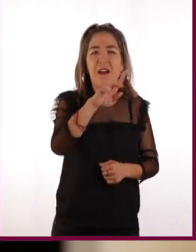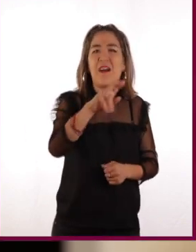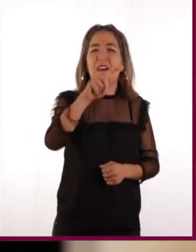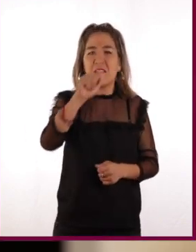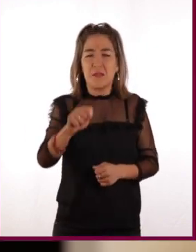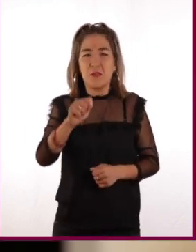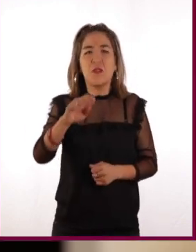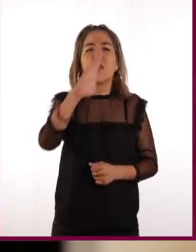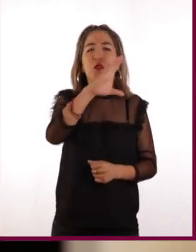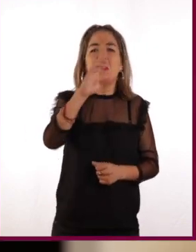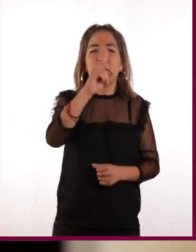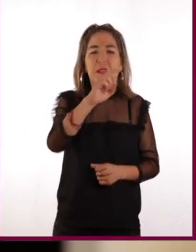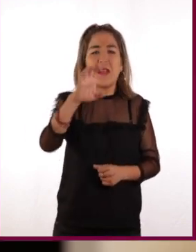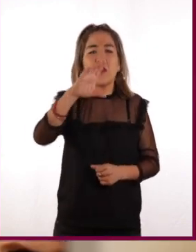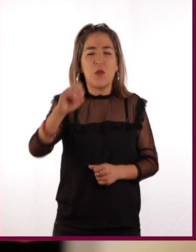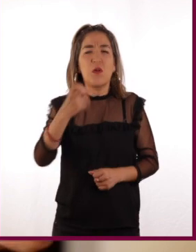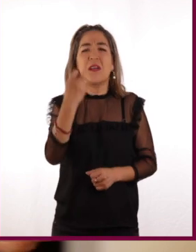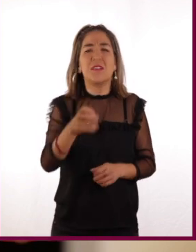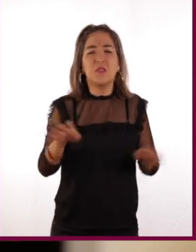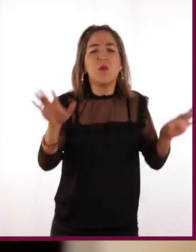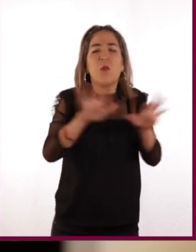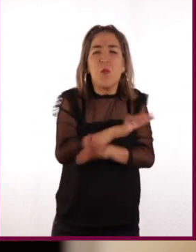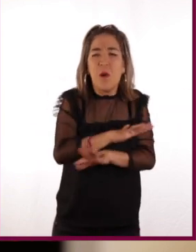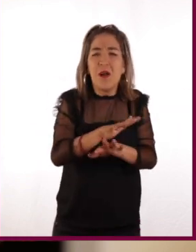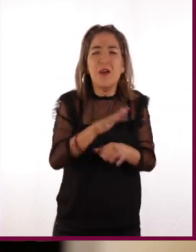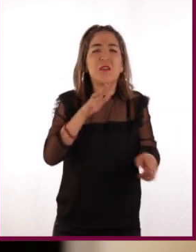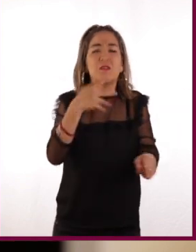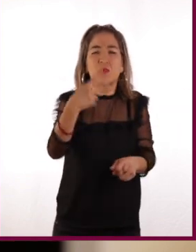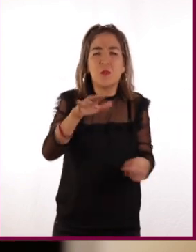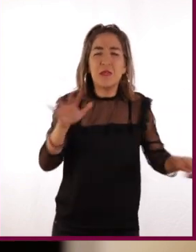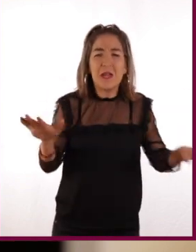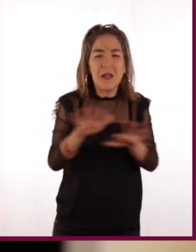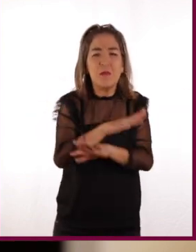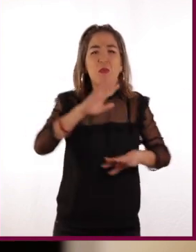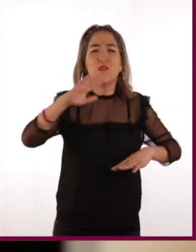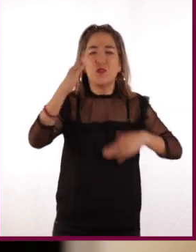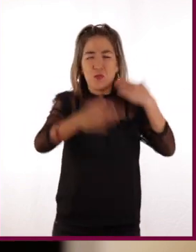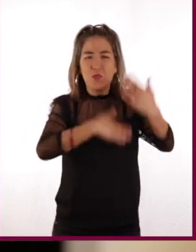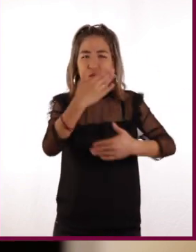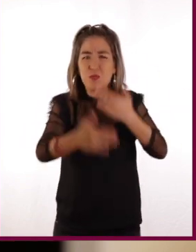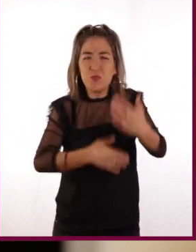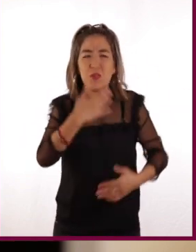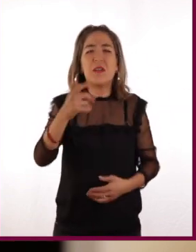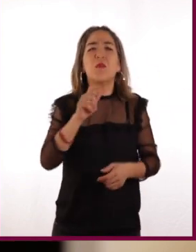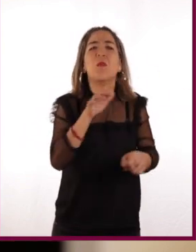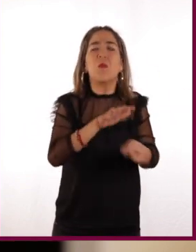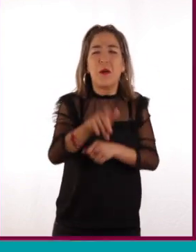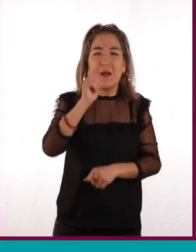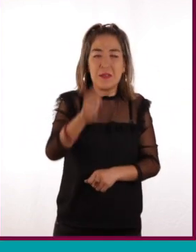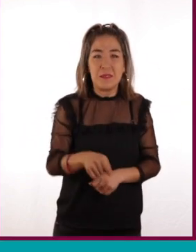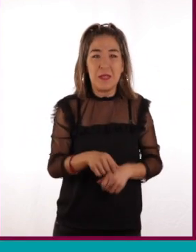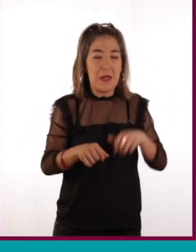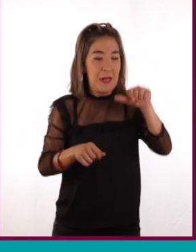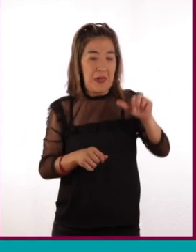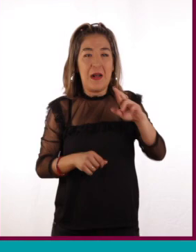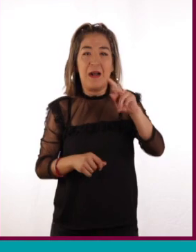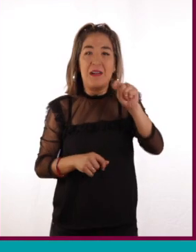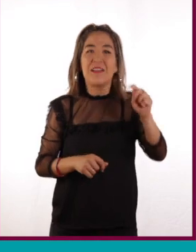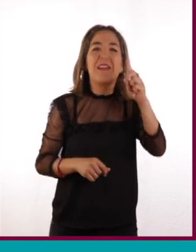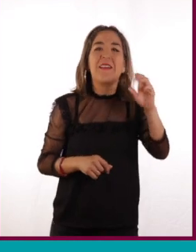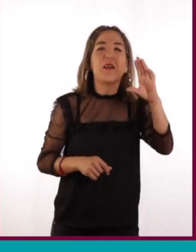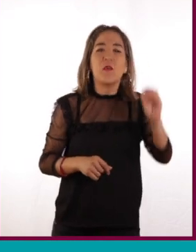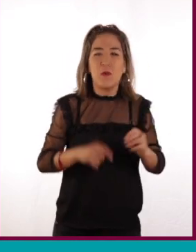Art Deco, pero ¿por qué existió este cambio? ¿Cuál es la transformación geométrica entre estas dos corrientes? Bueno, el